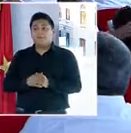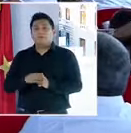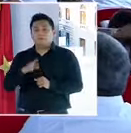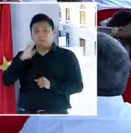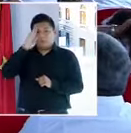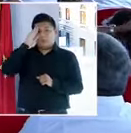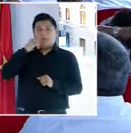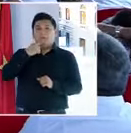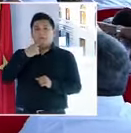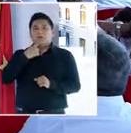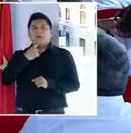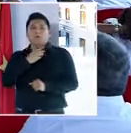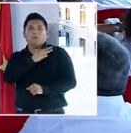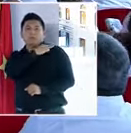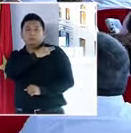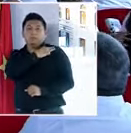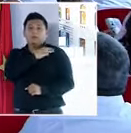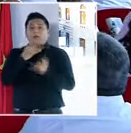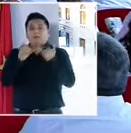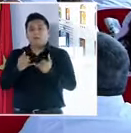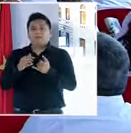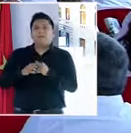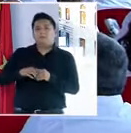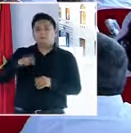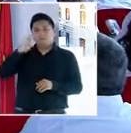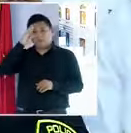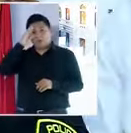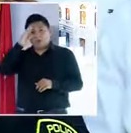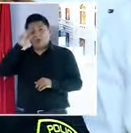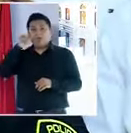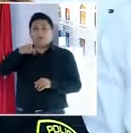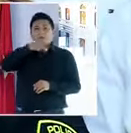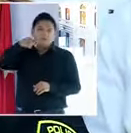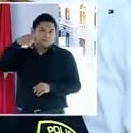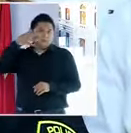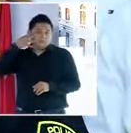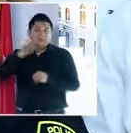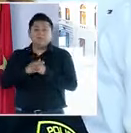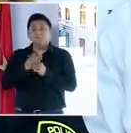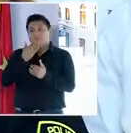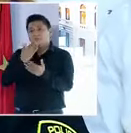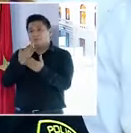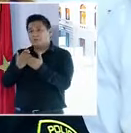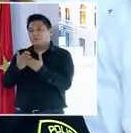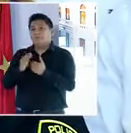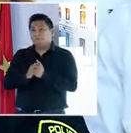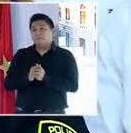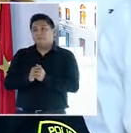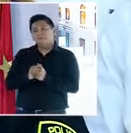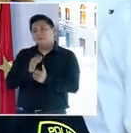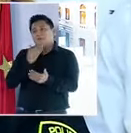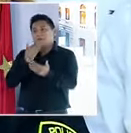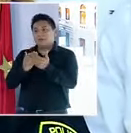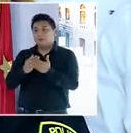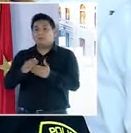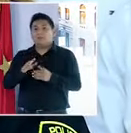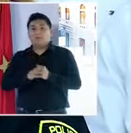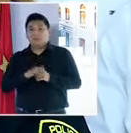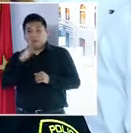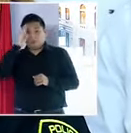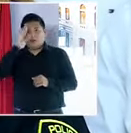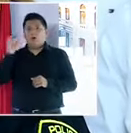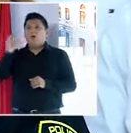Moreno Miranda, comandante de la Policía Metropolitana, nuestro agradecimiento a usted, General, a los